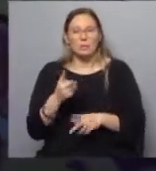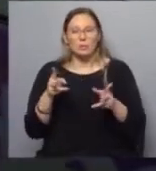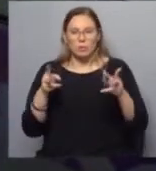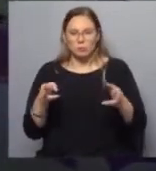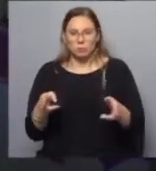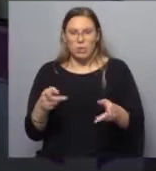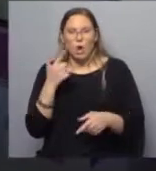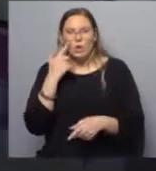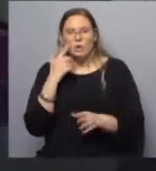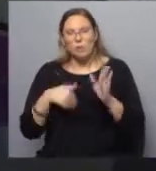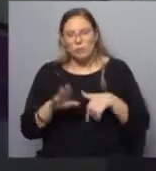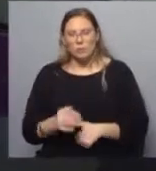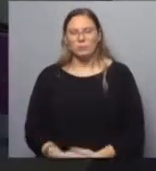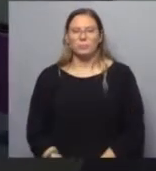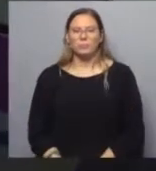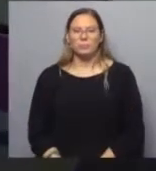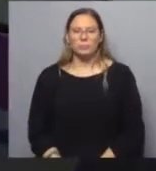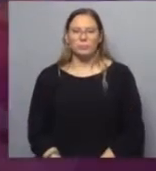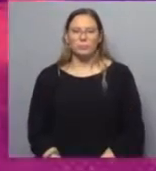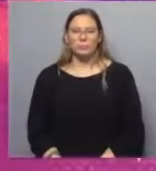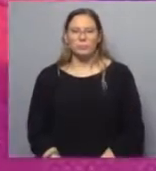segunda parte y conocemos un poco más. Dale.